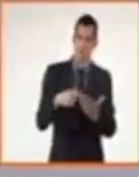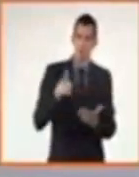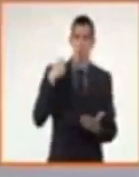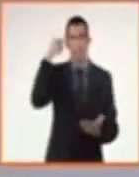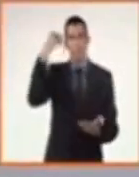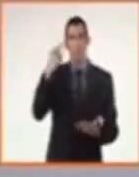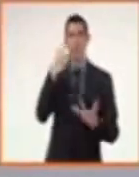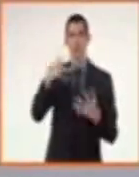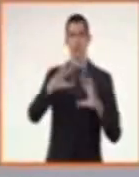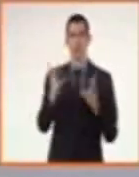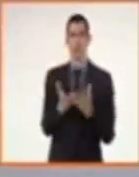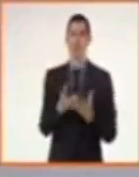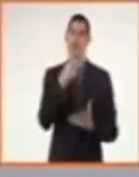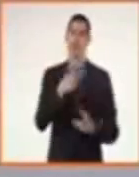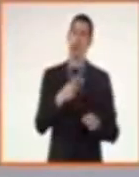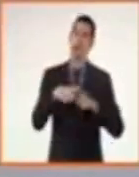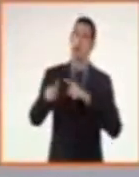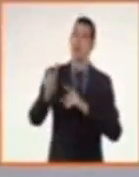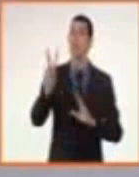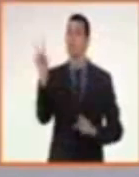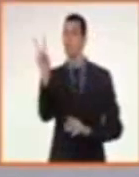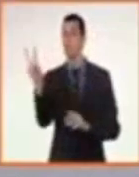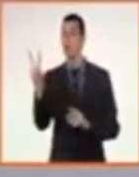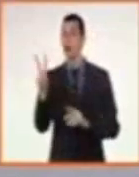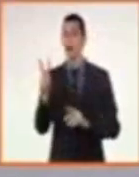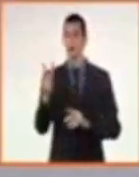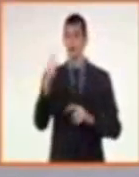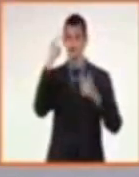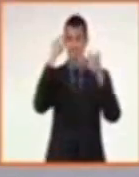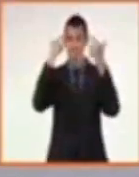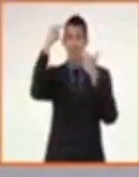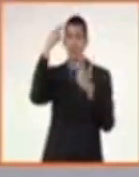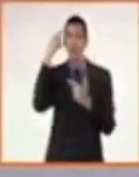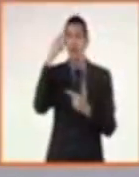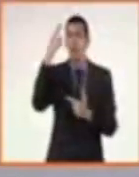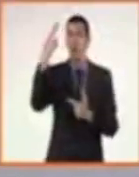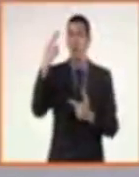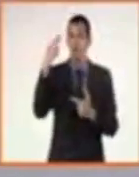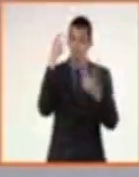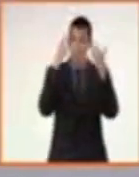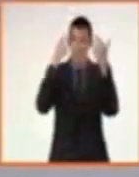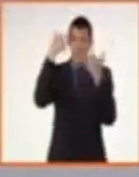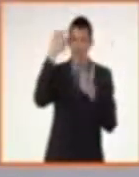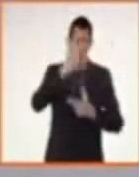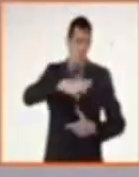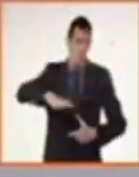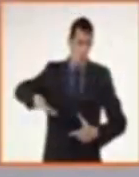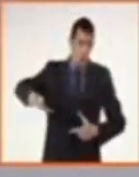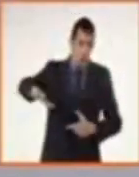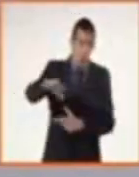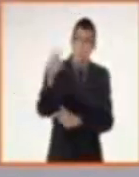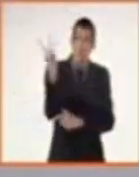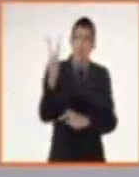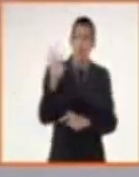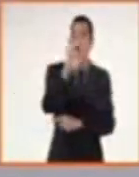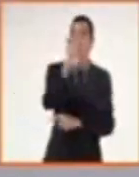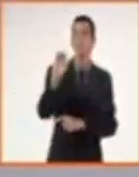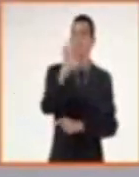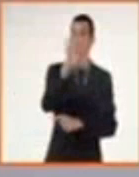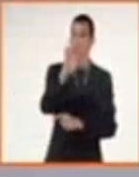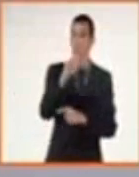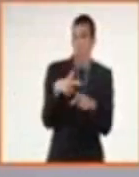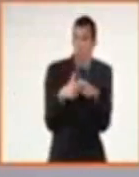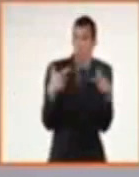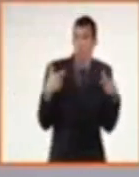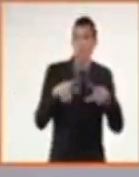con Chávez, que sobrepasó el 80% una elección presidencial y el voto era voluntario. Yo creo que